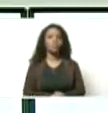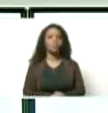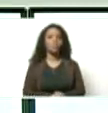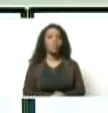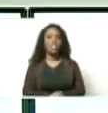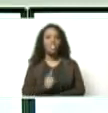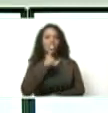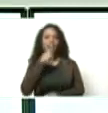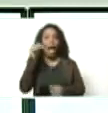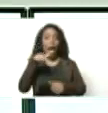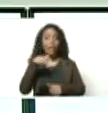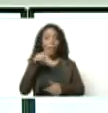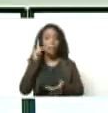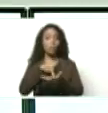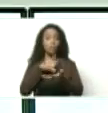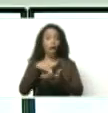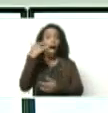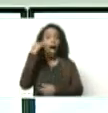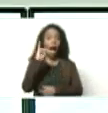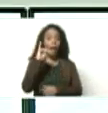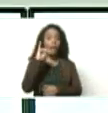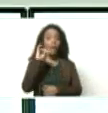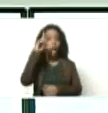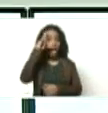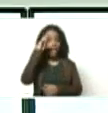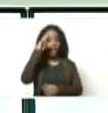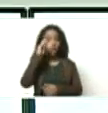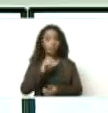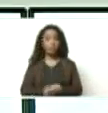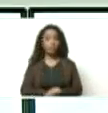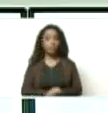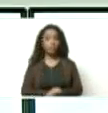tienen lo que está presente tienen instagram